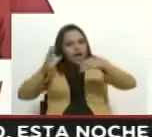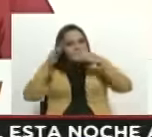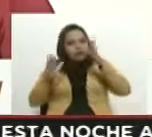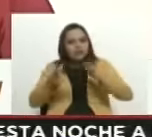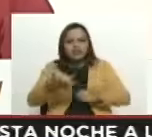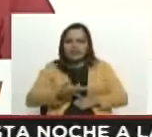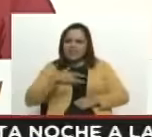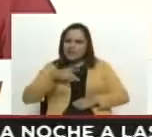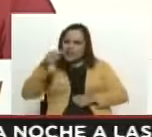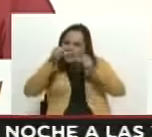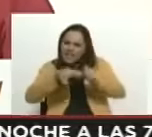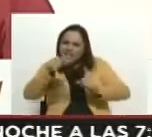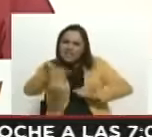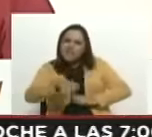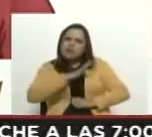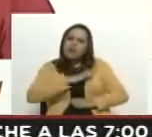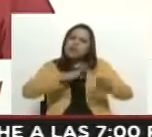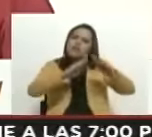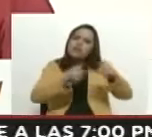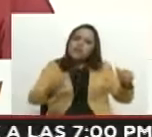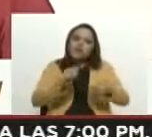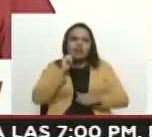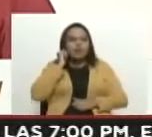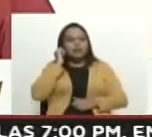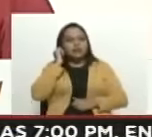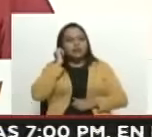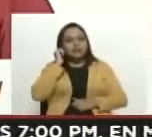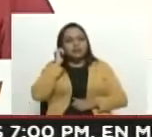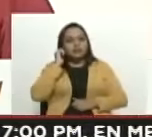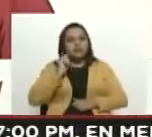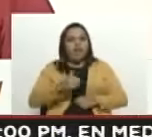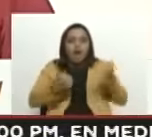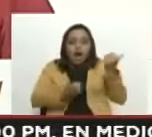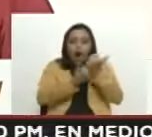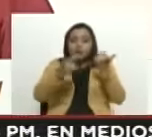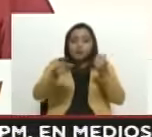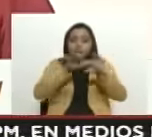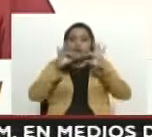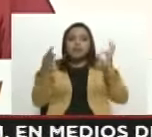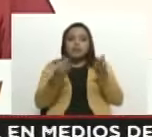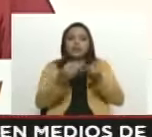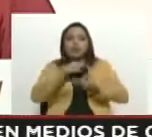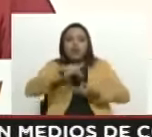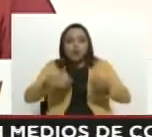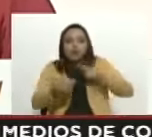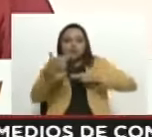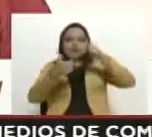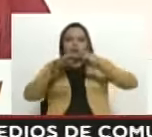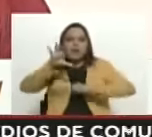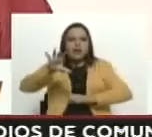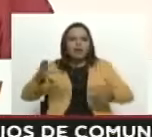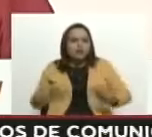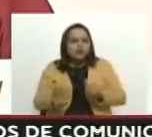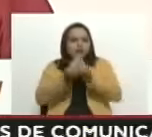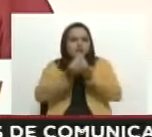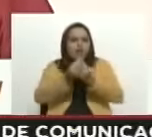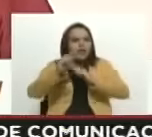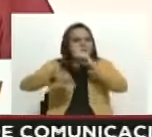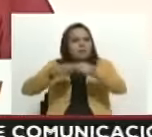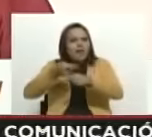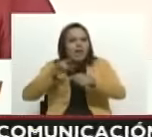quédate aquí, esta es tu tierra. Aquí está tu familia, vamos a construir este país juntos. Después vino una